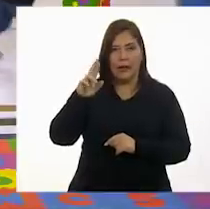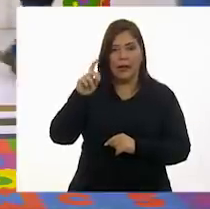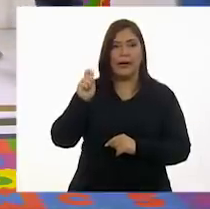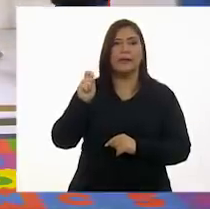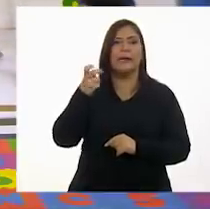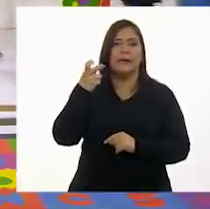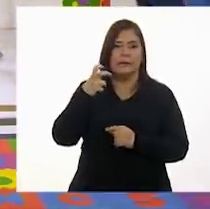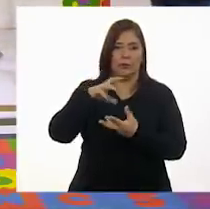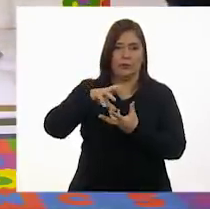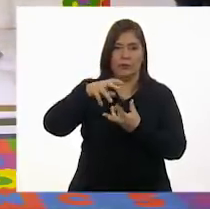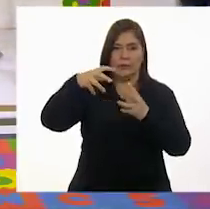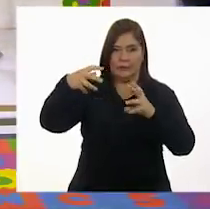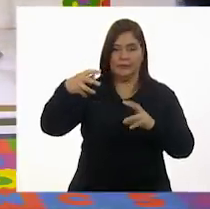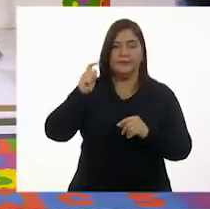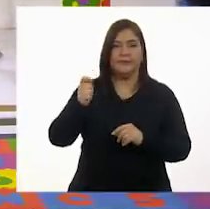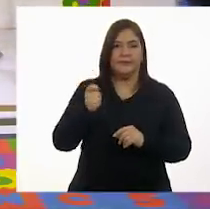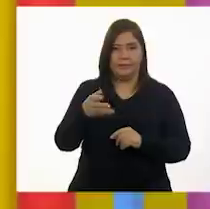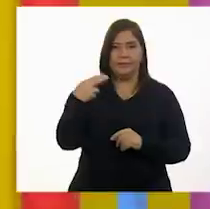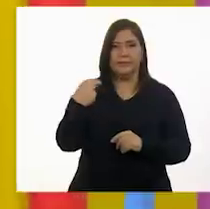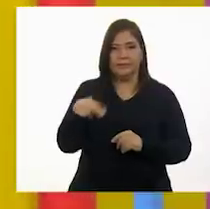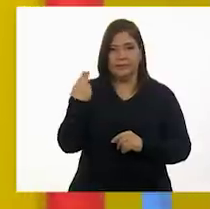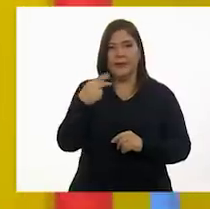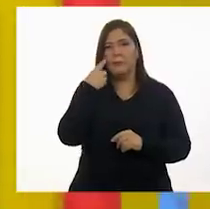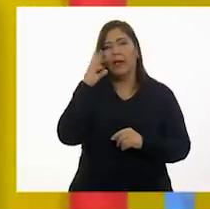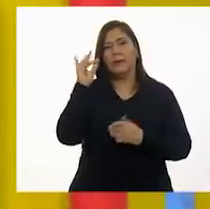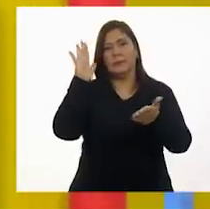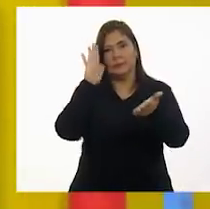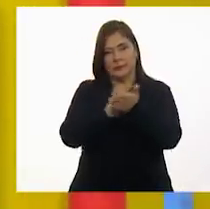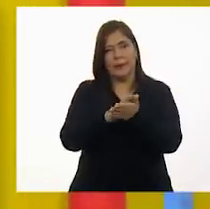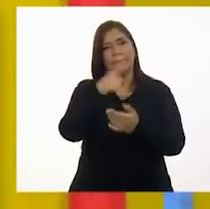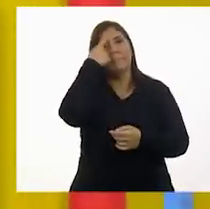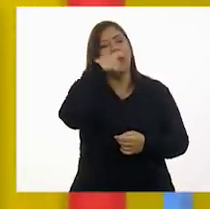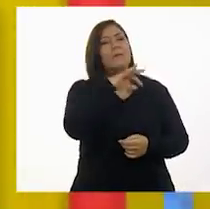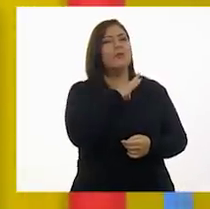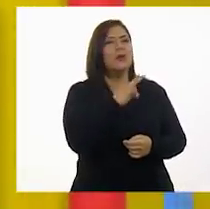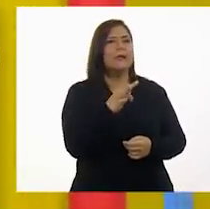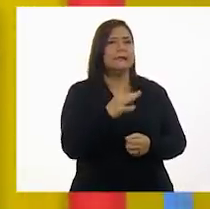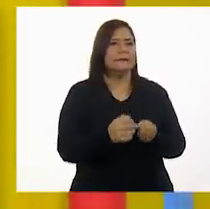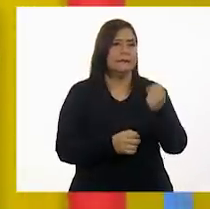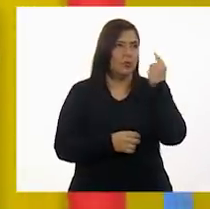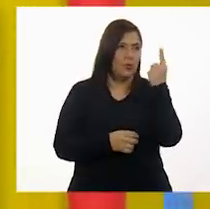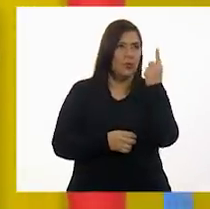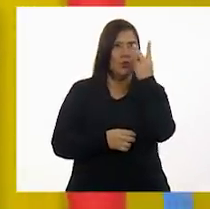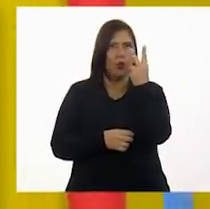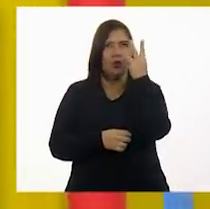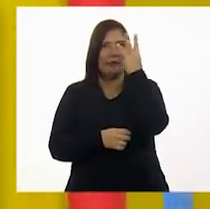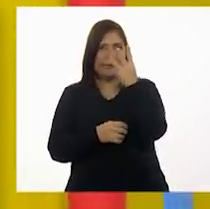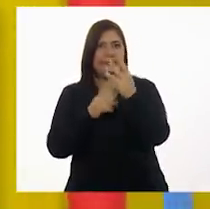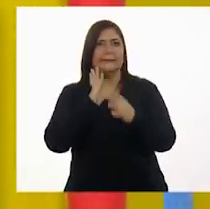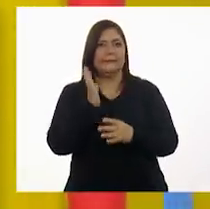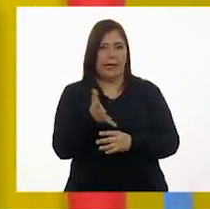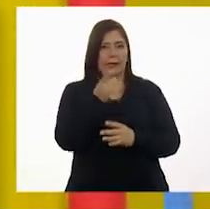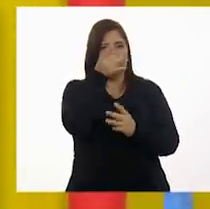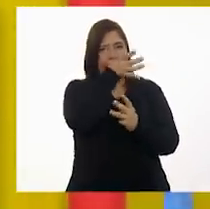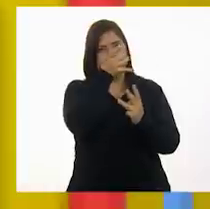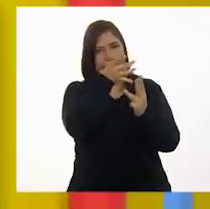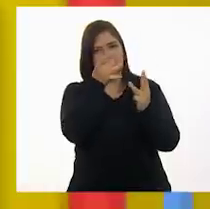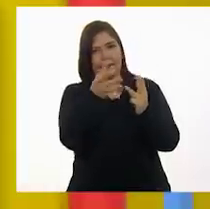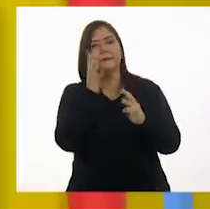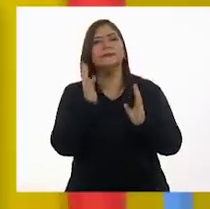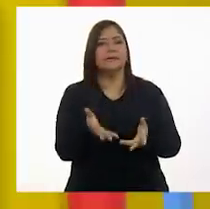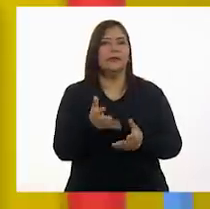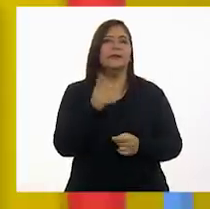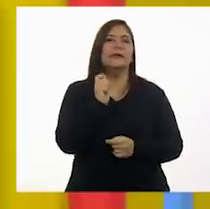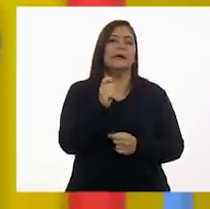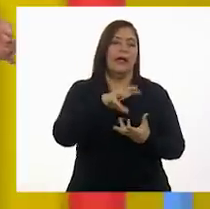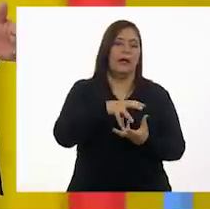pegar. Para que ya llevemos tres cuerpos geométricos que son